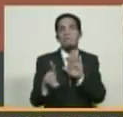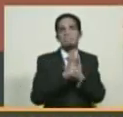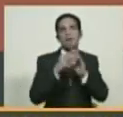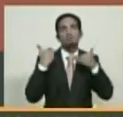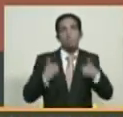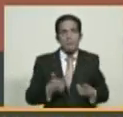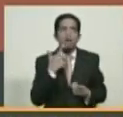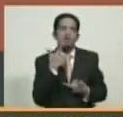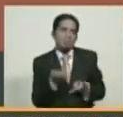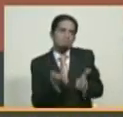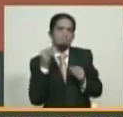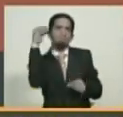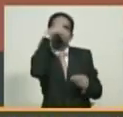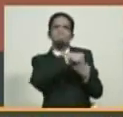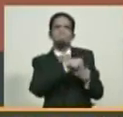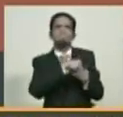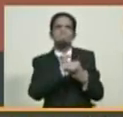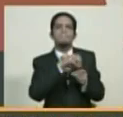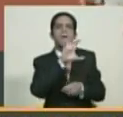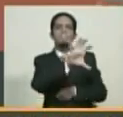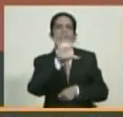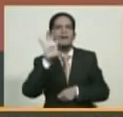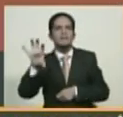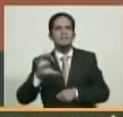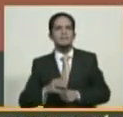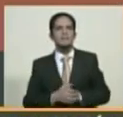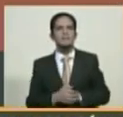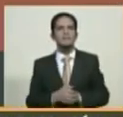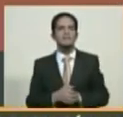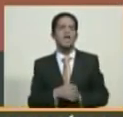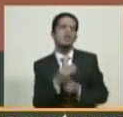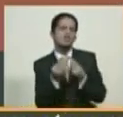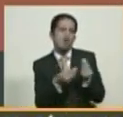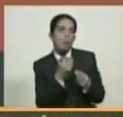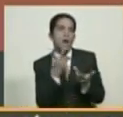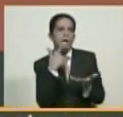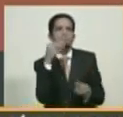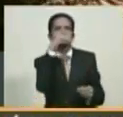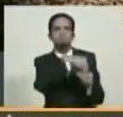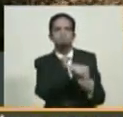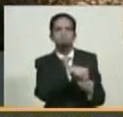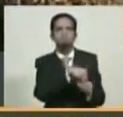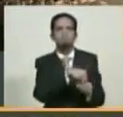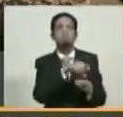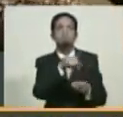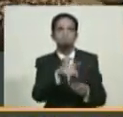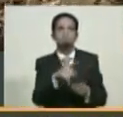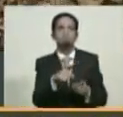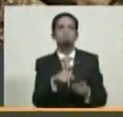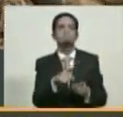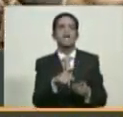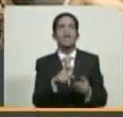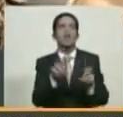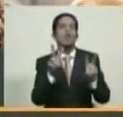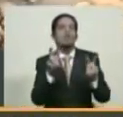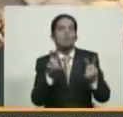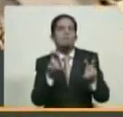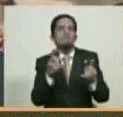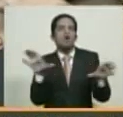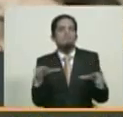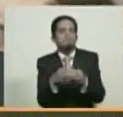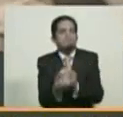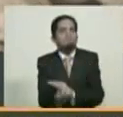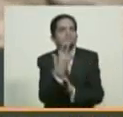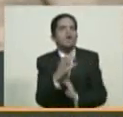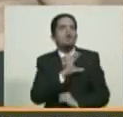intervenir países de forma sesgada, de forma interesada. Y eso dio origen y dio pie al nuevo Consejo de los Derechos Humanos, y es